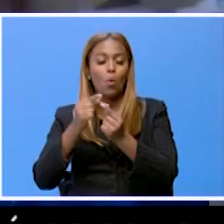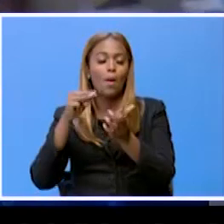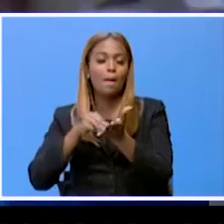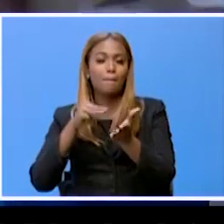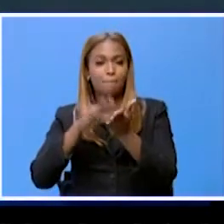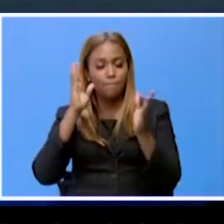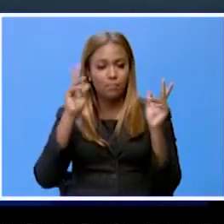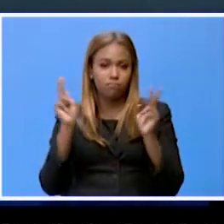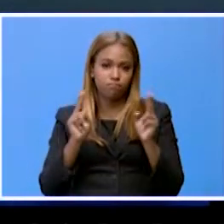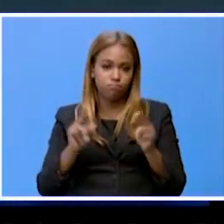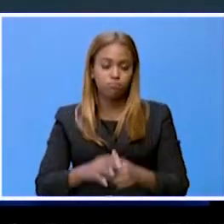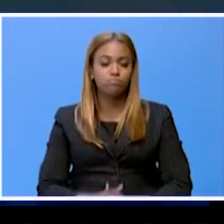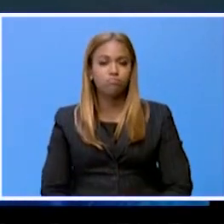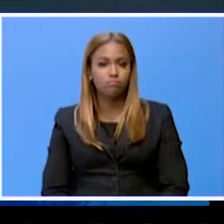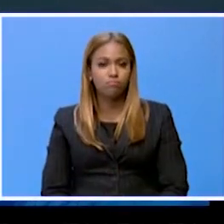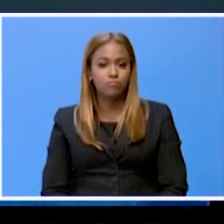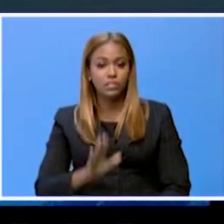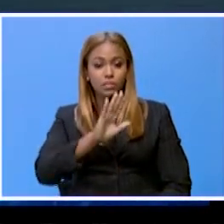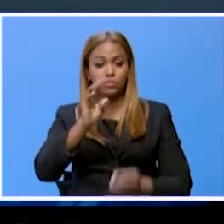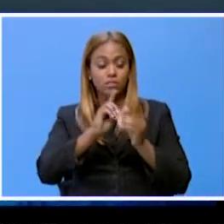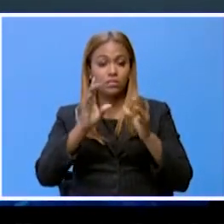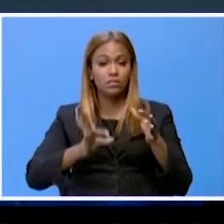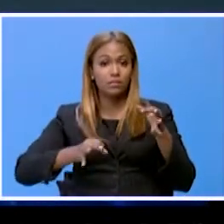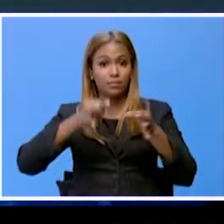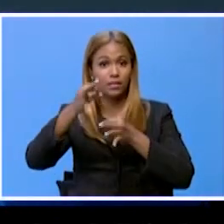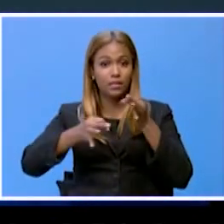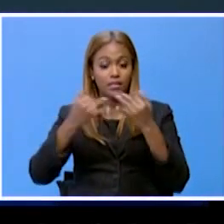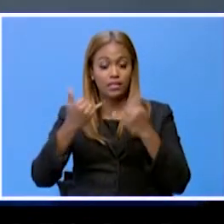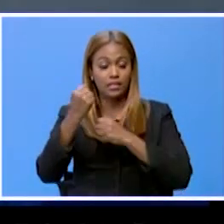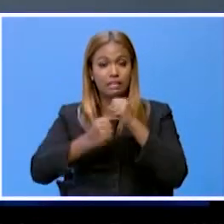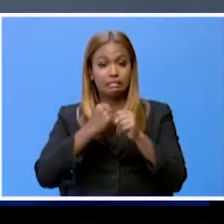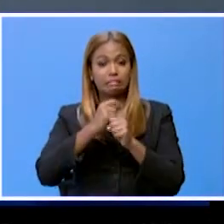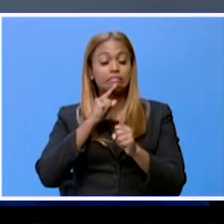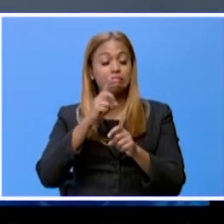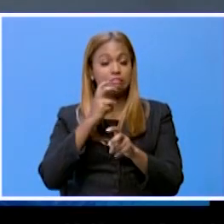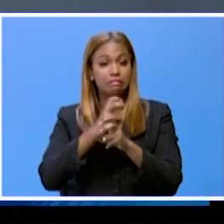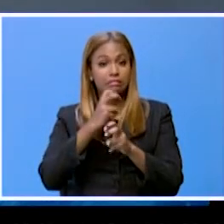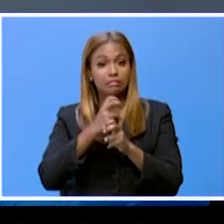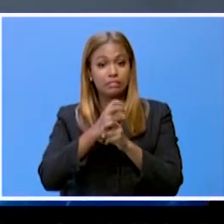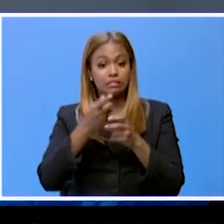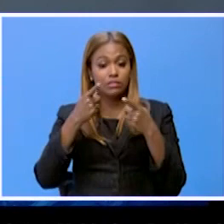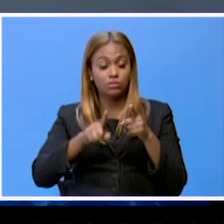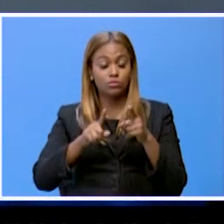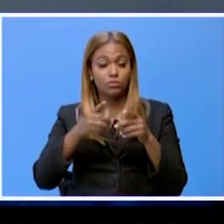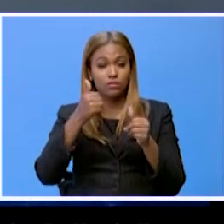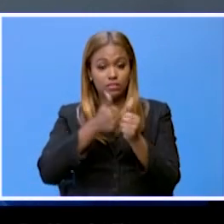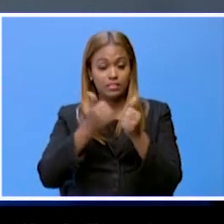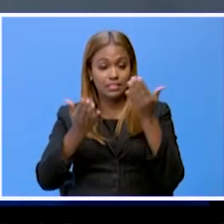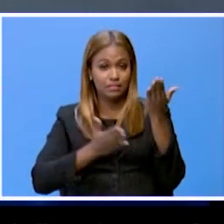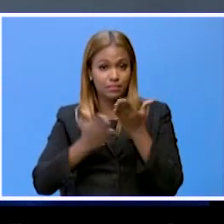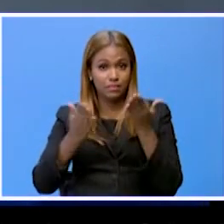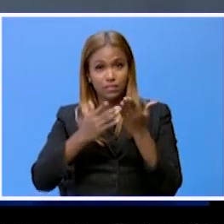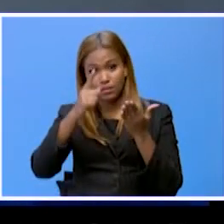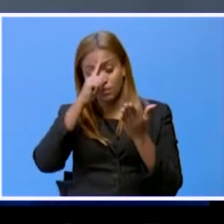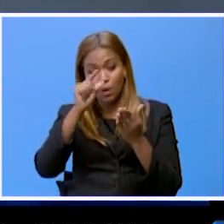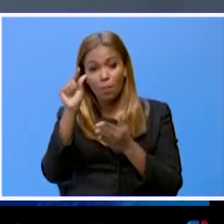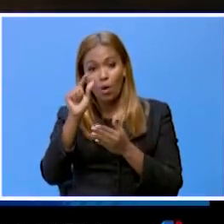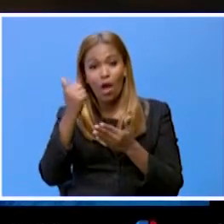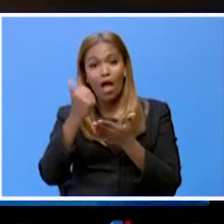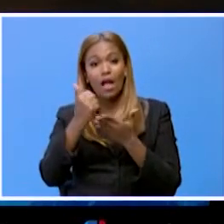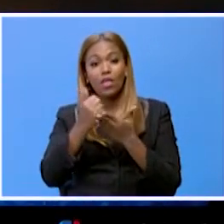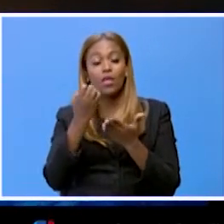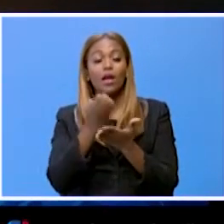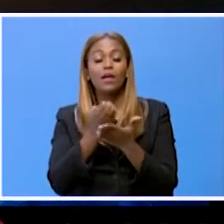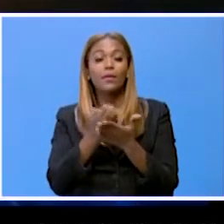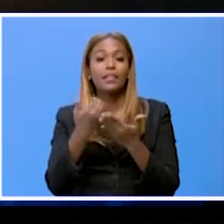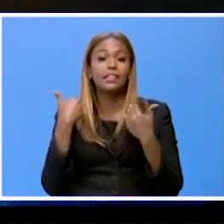estarán disponibles. Sus directivos explican que este año ha sido difícil el montaje de la estructura de servicios por las pocas ayudas